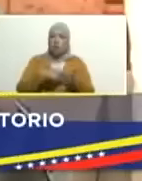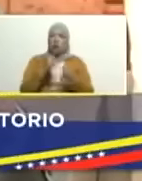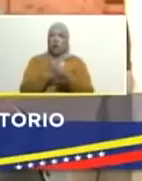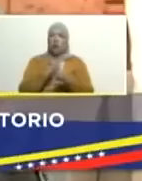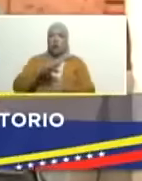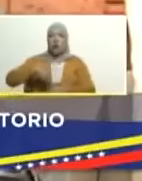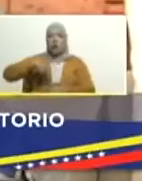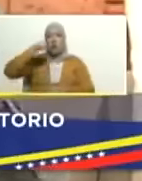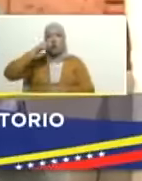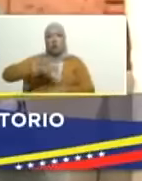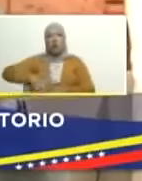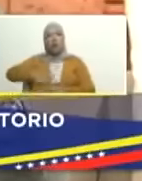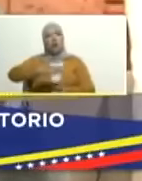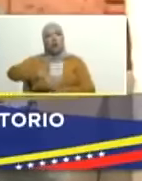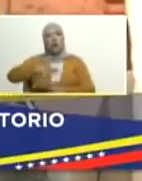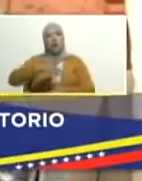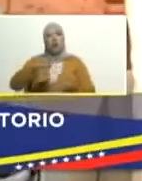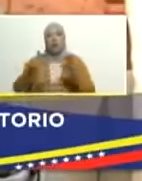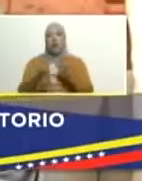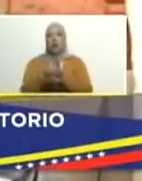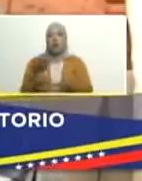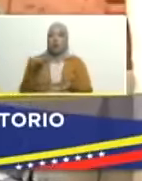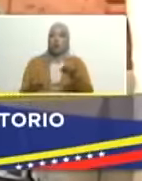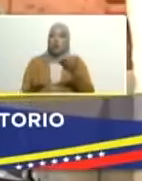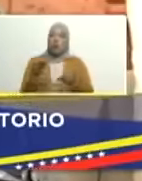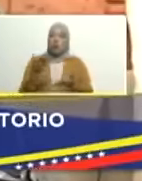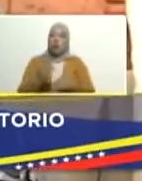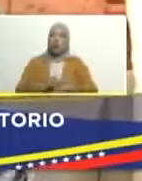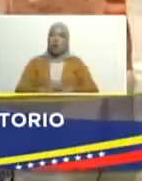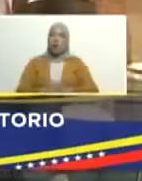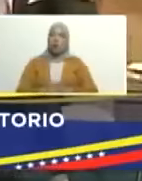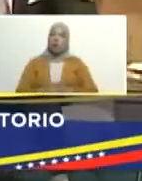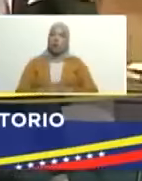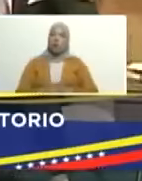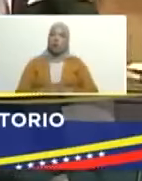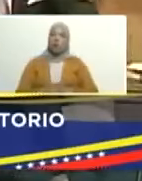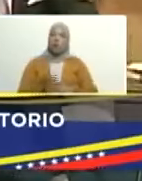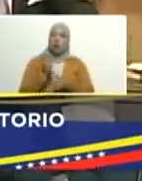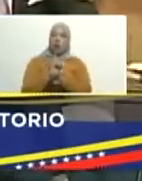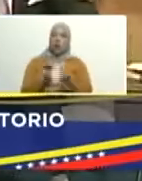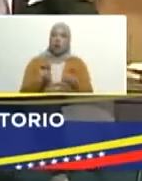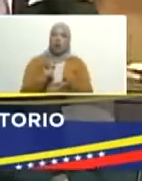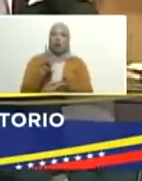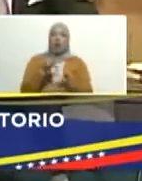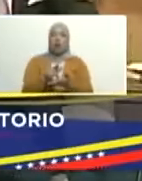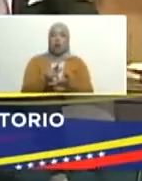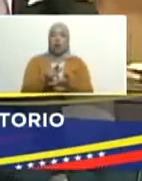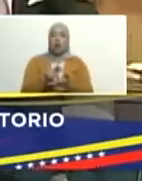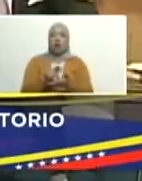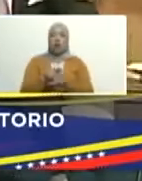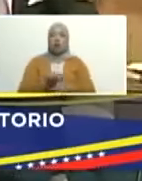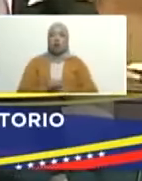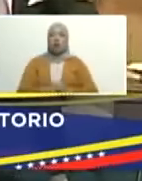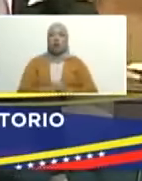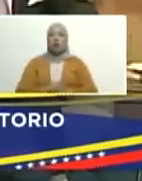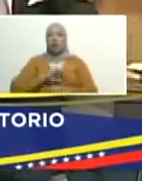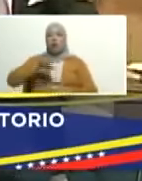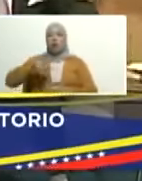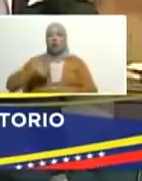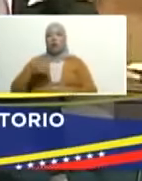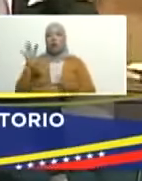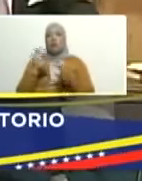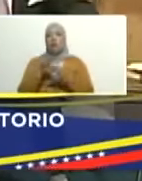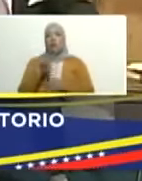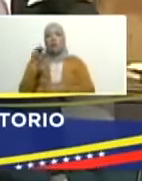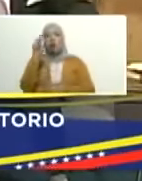nuestra posición, de la ética de nuestra posición. Demostrado está, para muestra un botón,